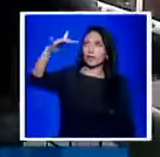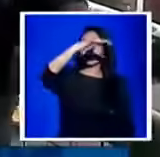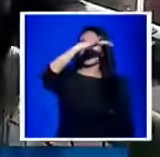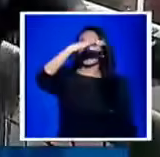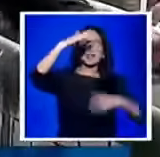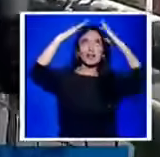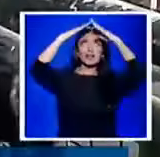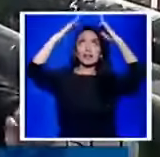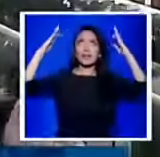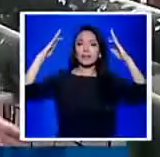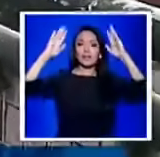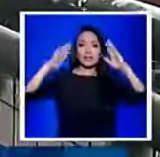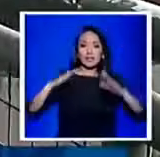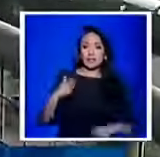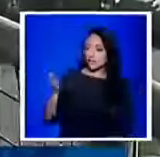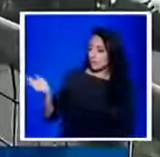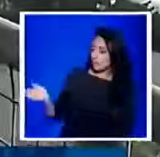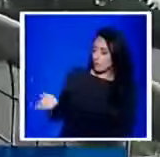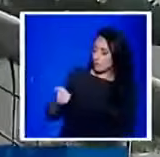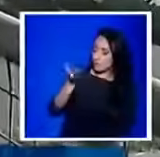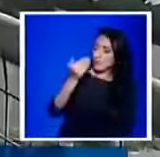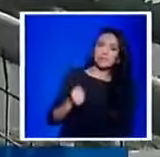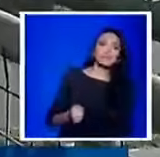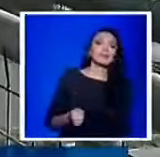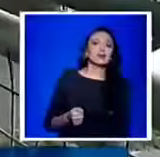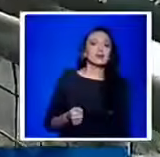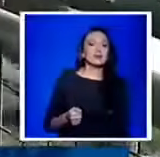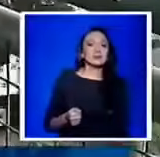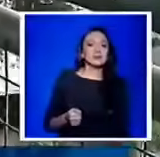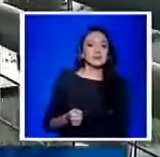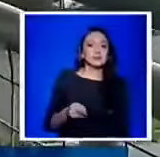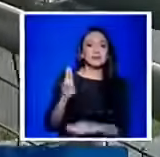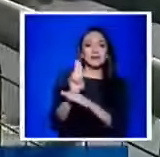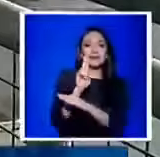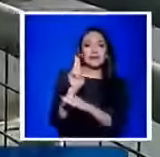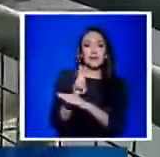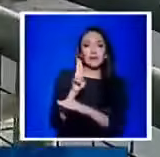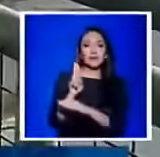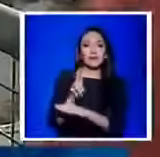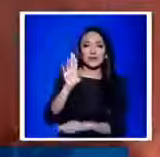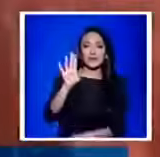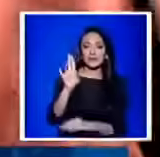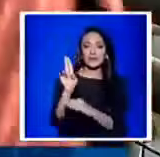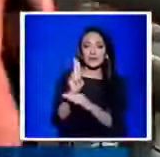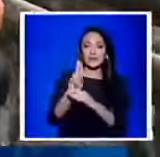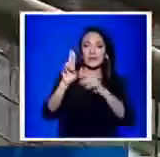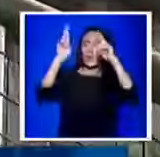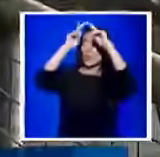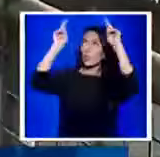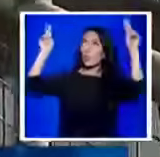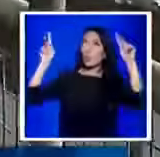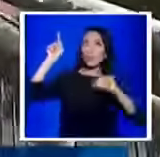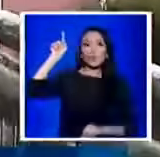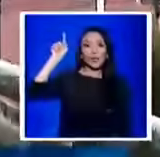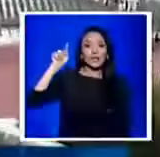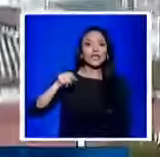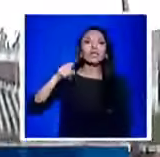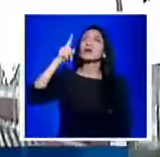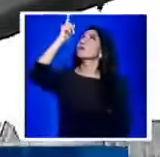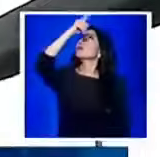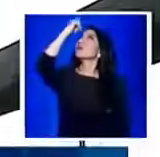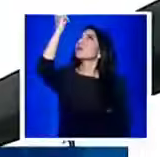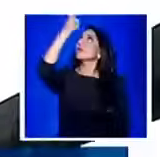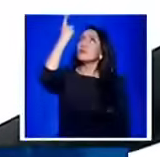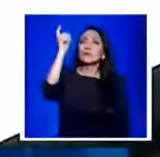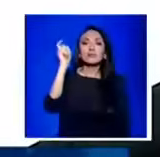utilizan a diario, venga vecina, por favor, pase. Están utilizando el puente peatonal y lo que ellos están pidiendo es que ya se coloque